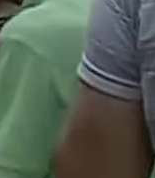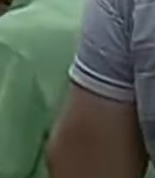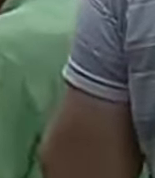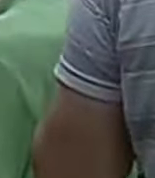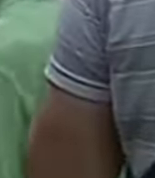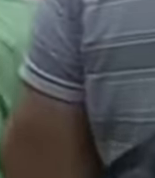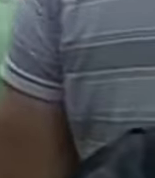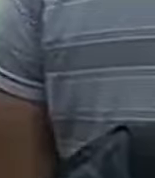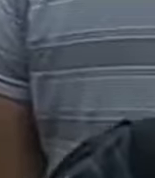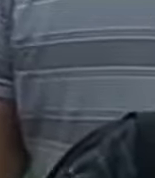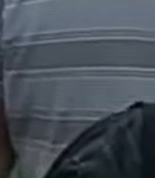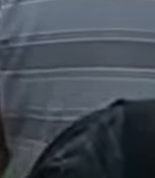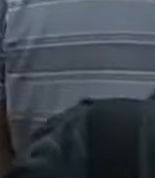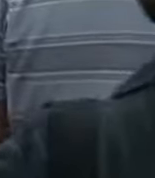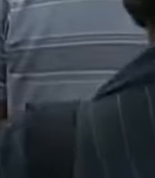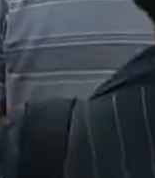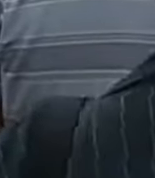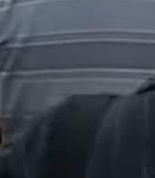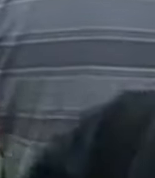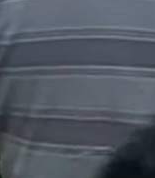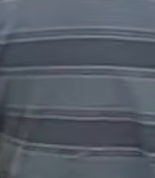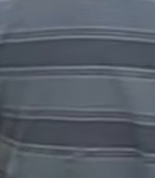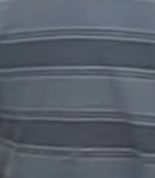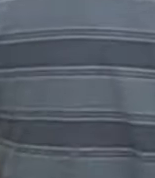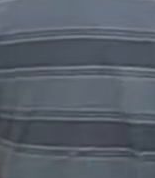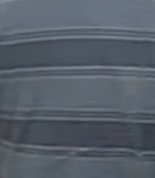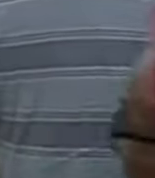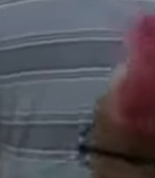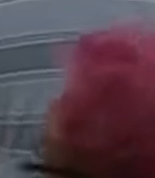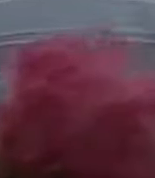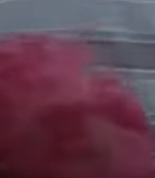de refundación. Es la información que nosotros podemos ofrecer a esta